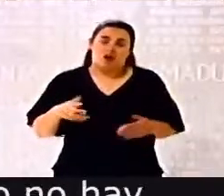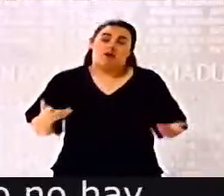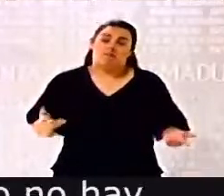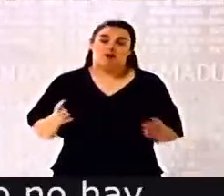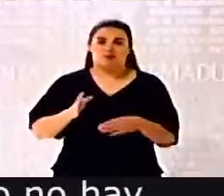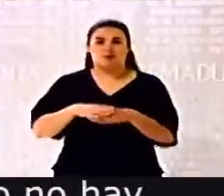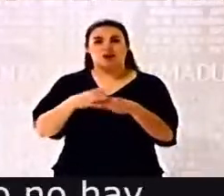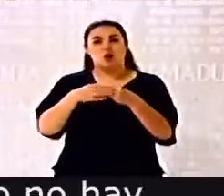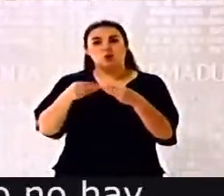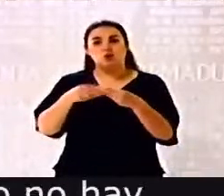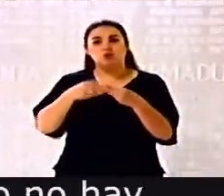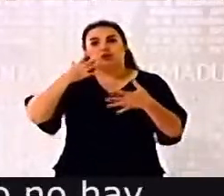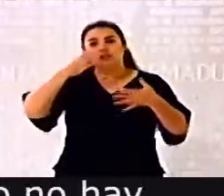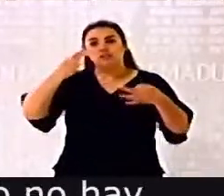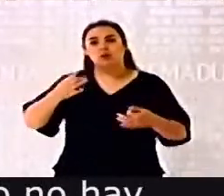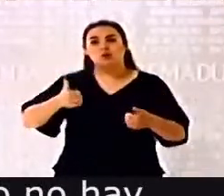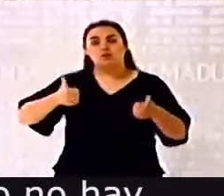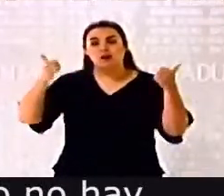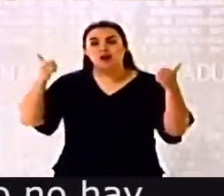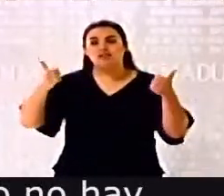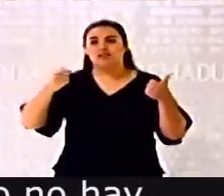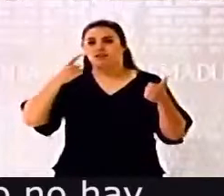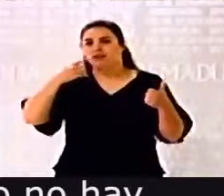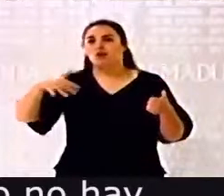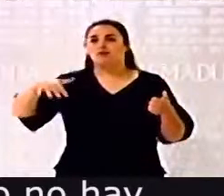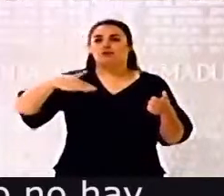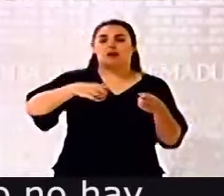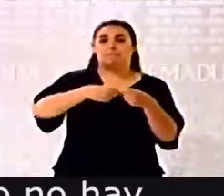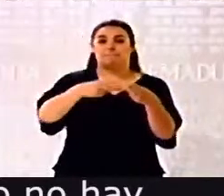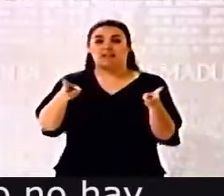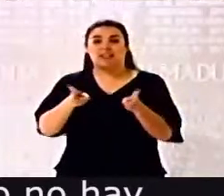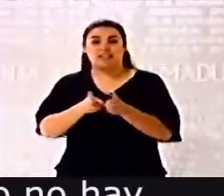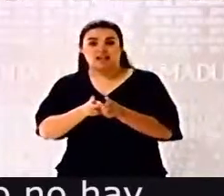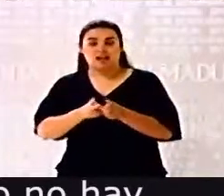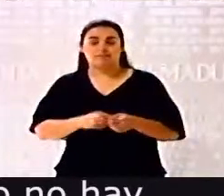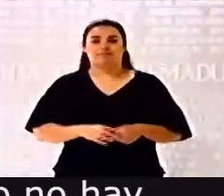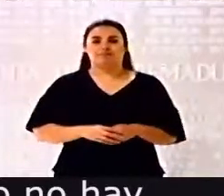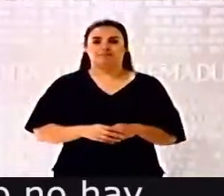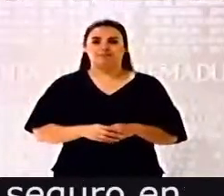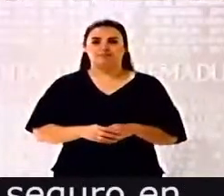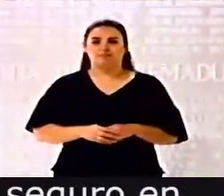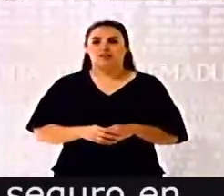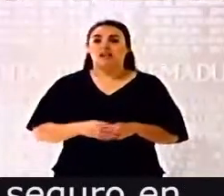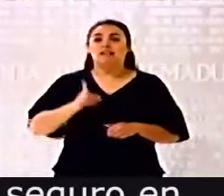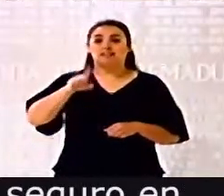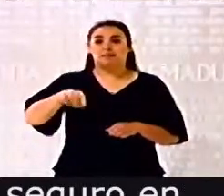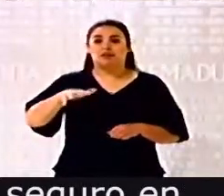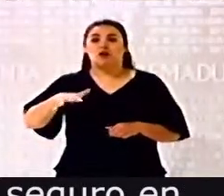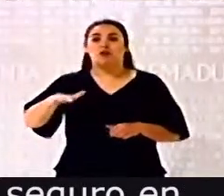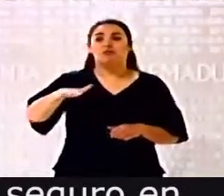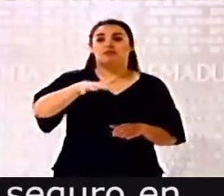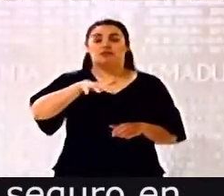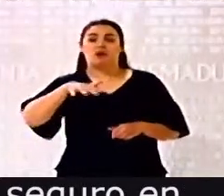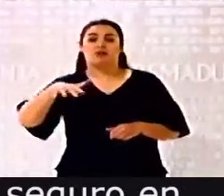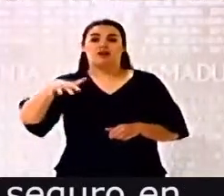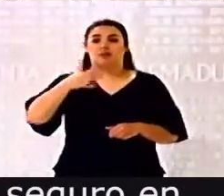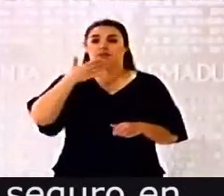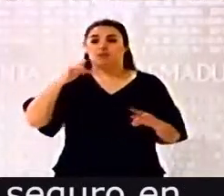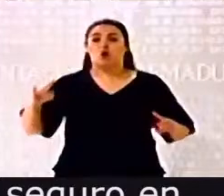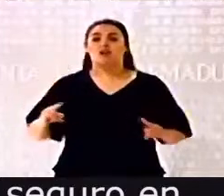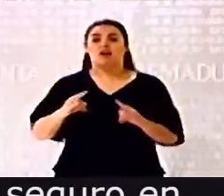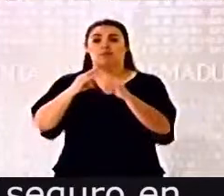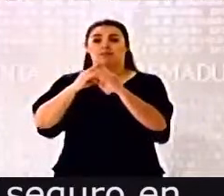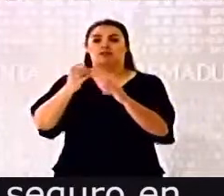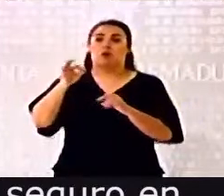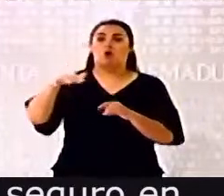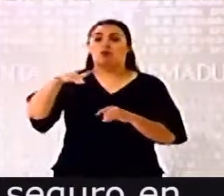el uso más seguro posible en zonas de piscina, también en zonas en campamentos y en lugares